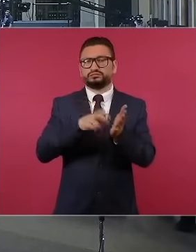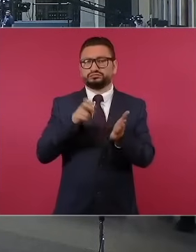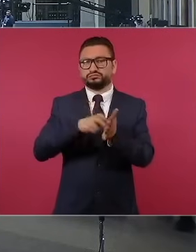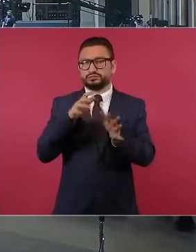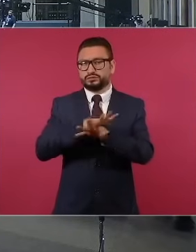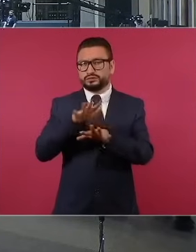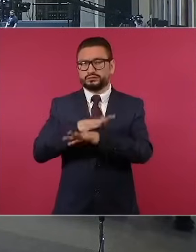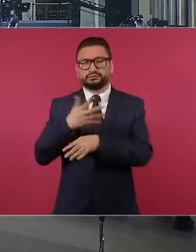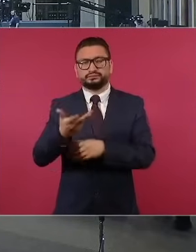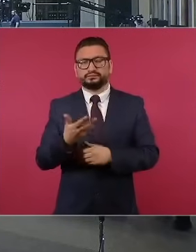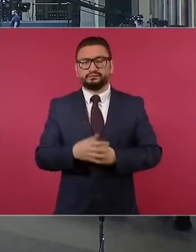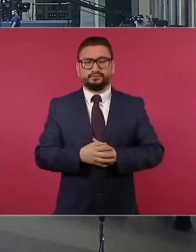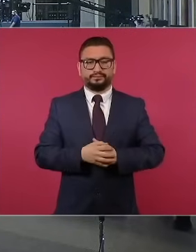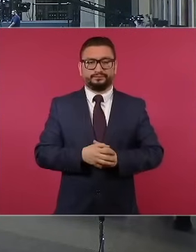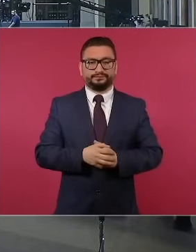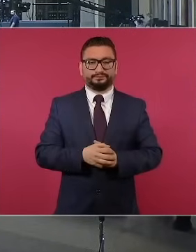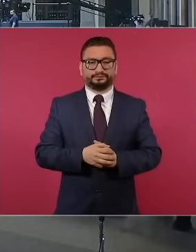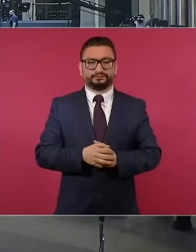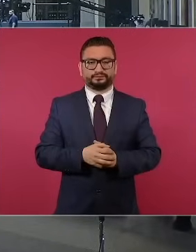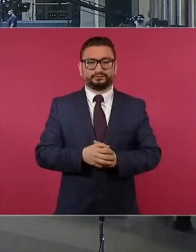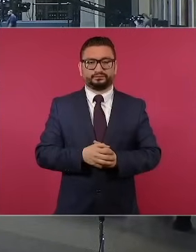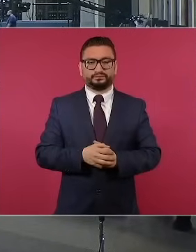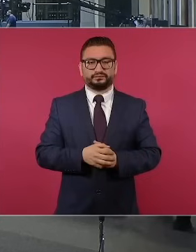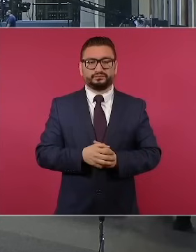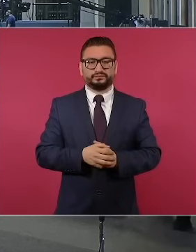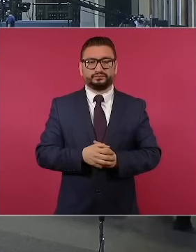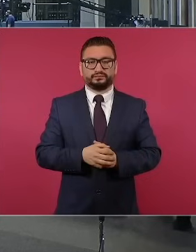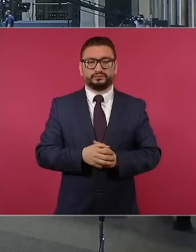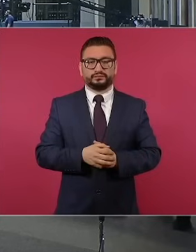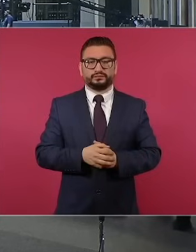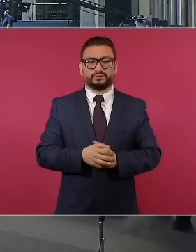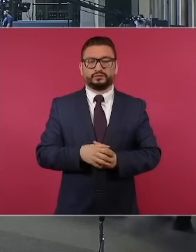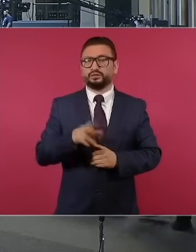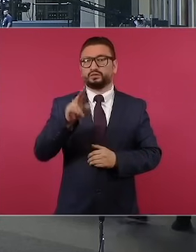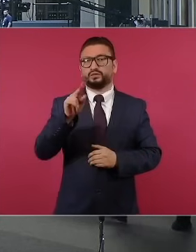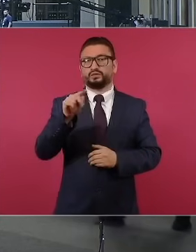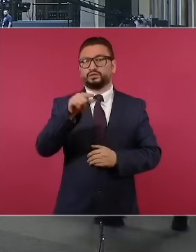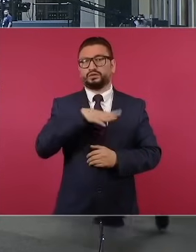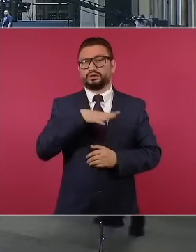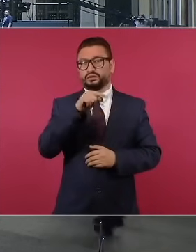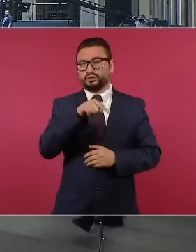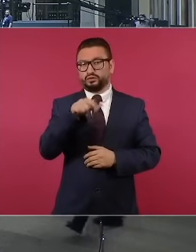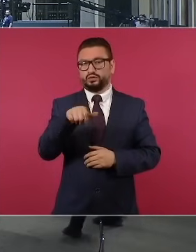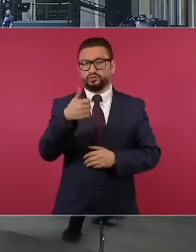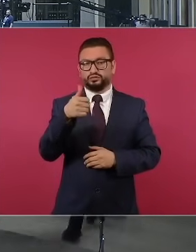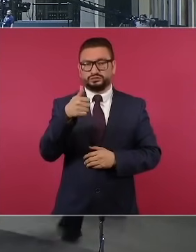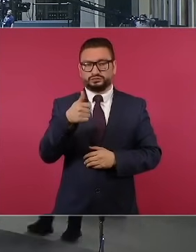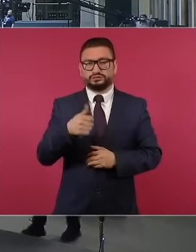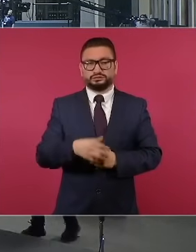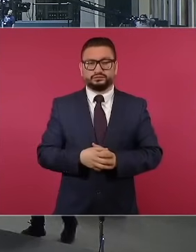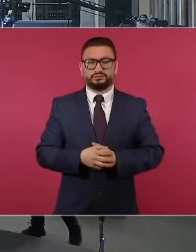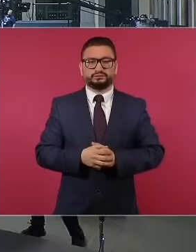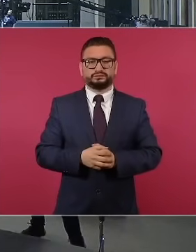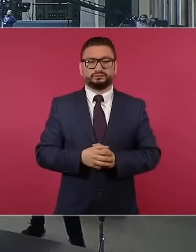¿le ingreso? No, no, no, no, no, no, no, tiene 11.